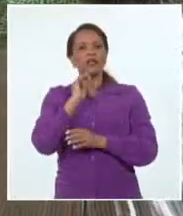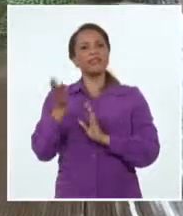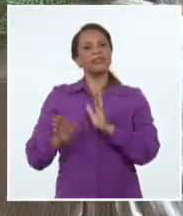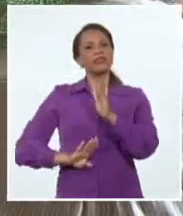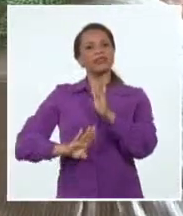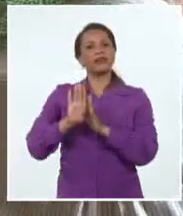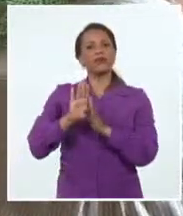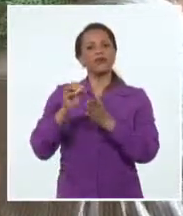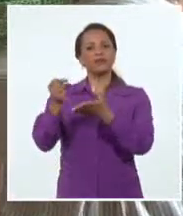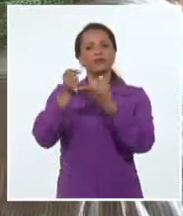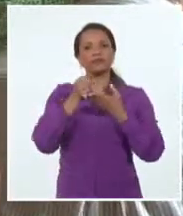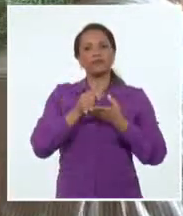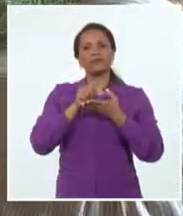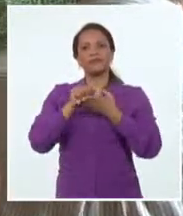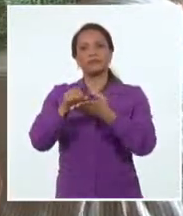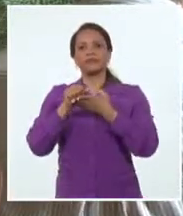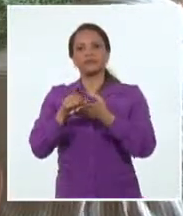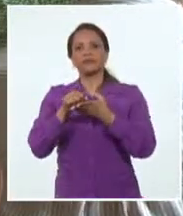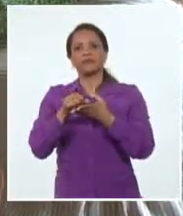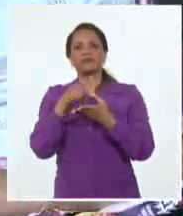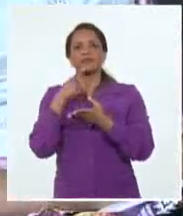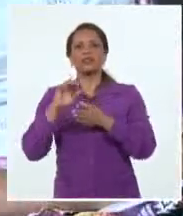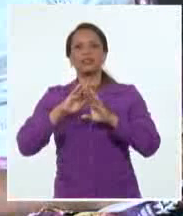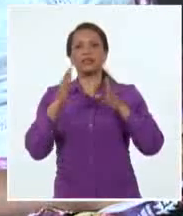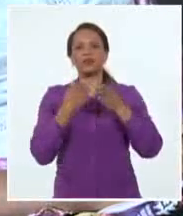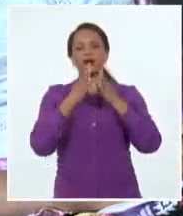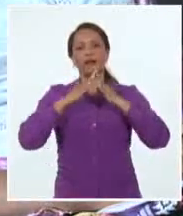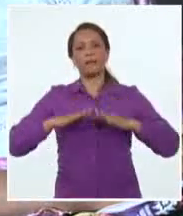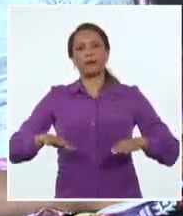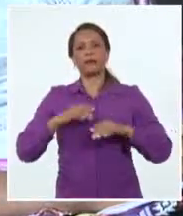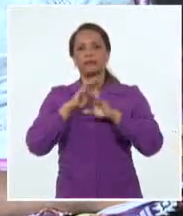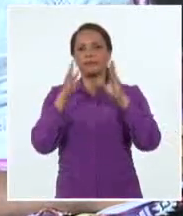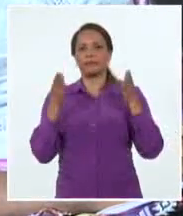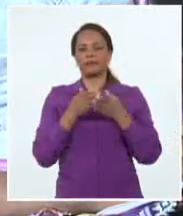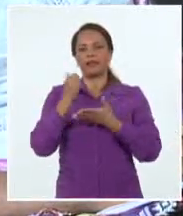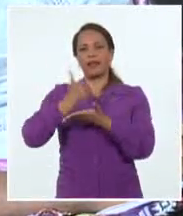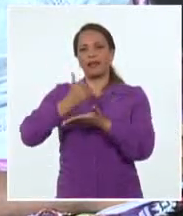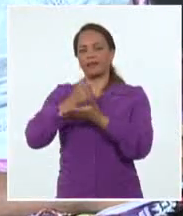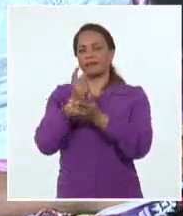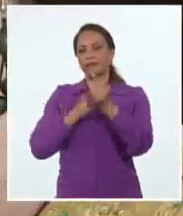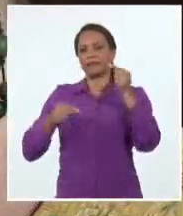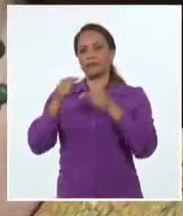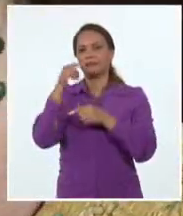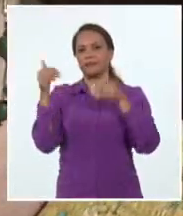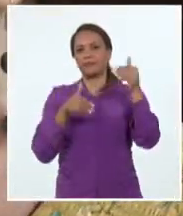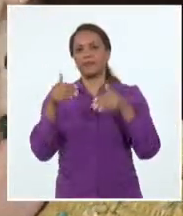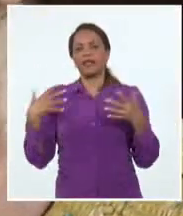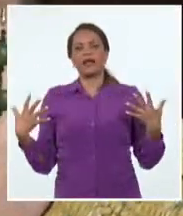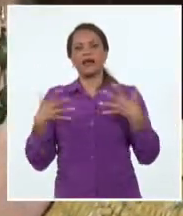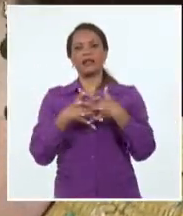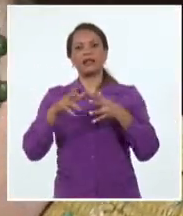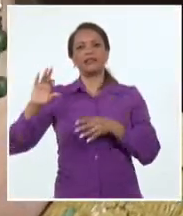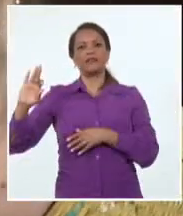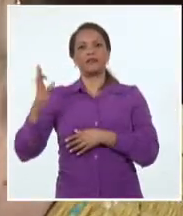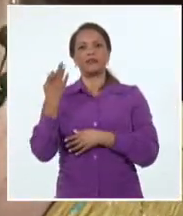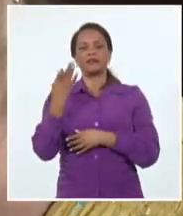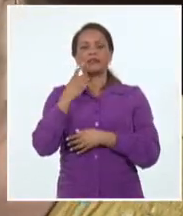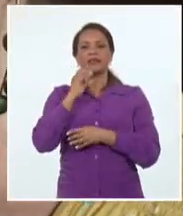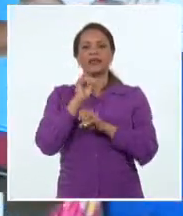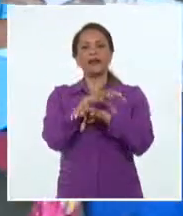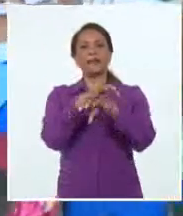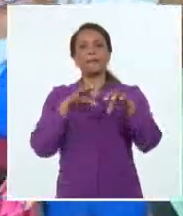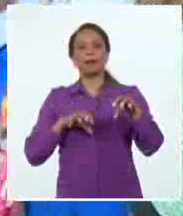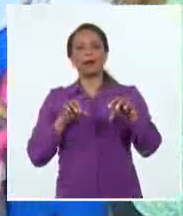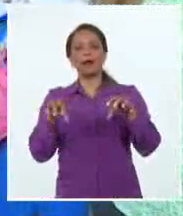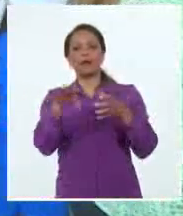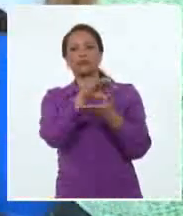cooperación al servicio de la sostenibilidad y de la paz mundial. Las sedes principales de la cita serán la Alianza Francesa en su sede de Prado y también